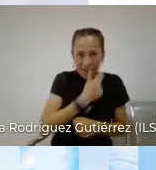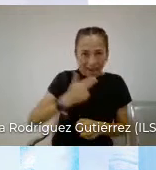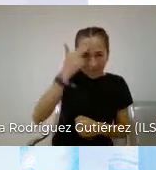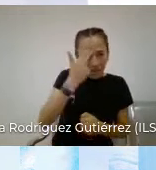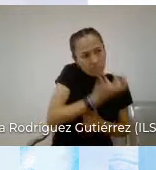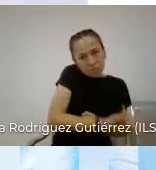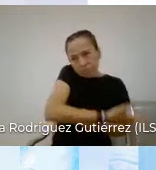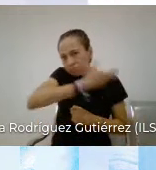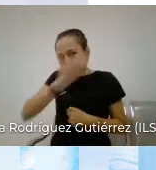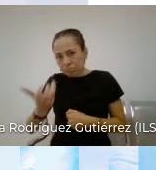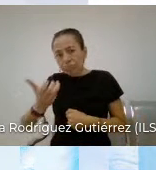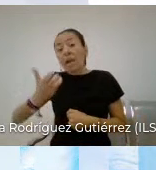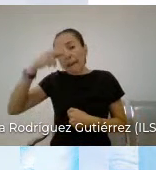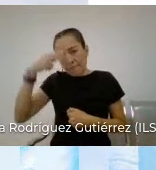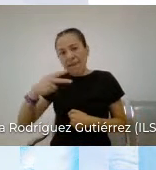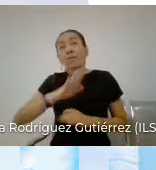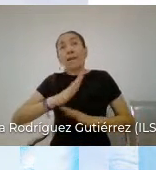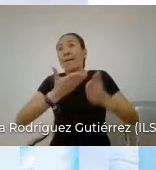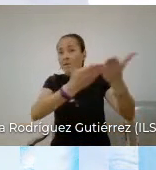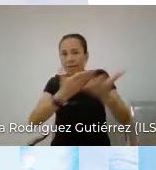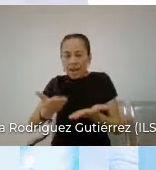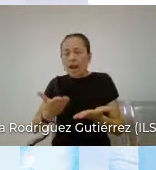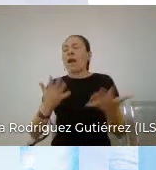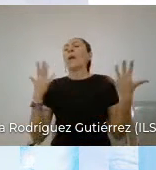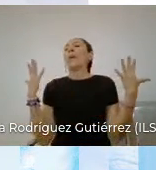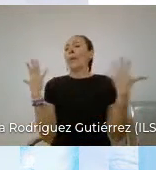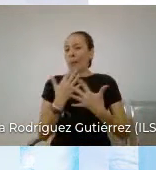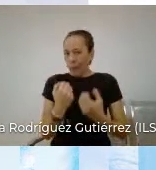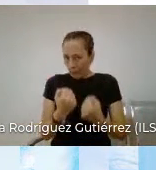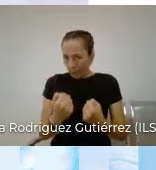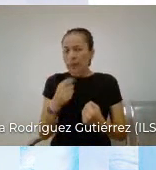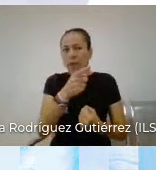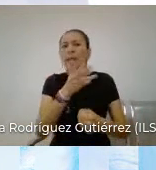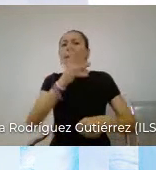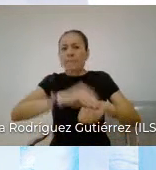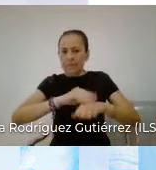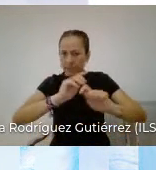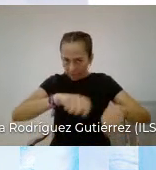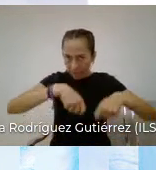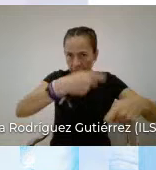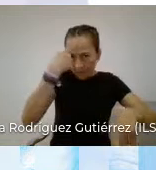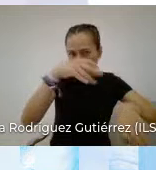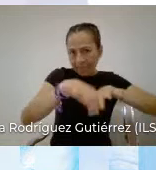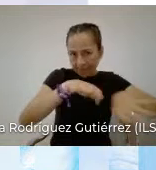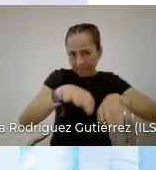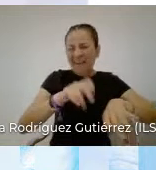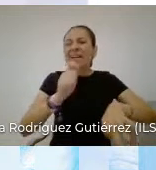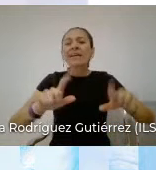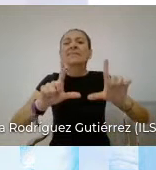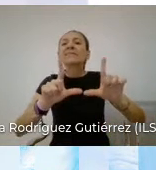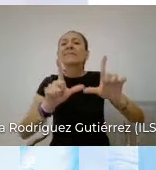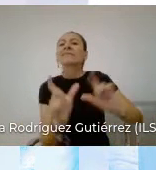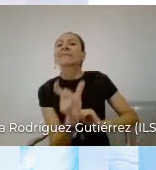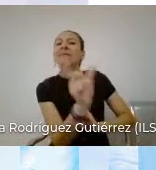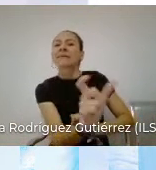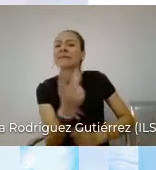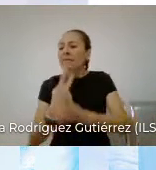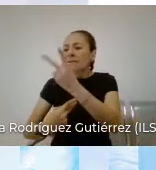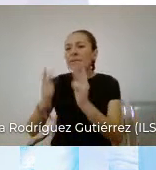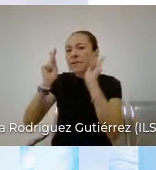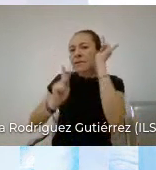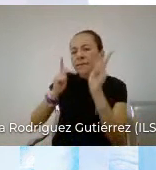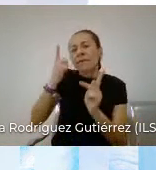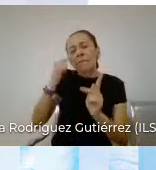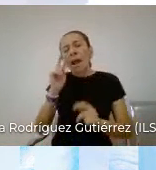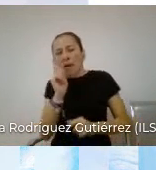suerte, recibe un permiso para trabajar que se llama la tarjeta visitante por razones humanitarias, súper